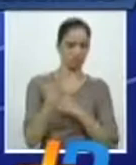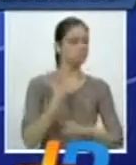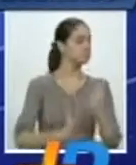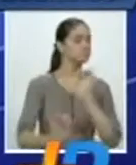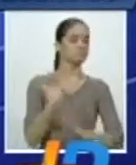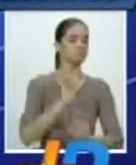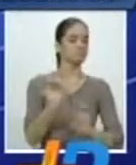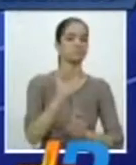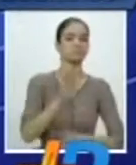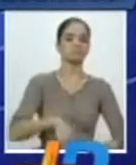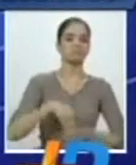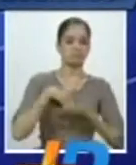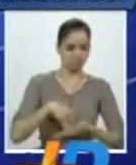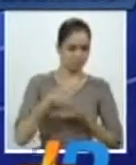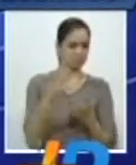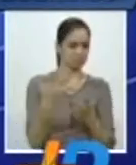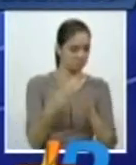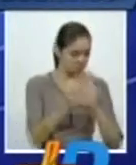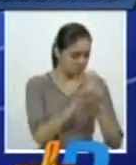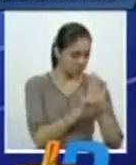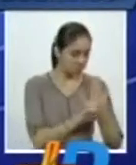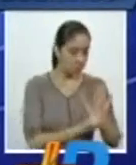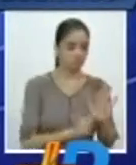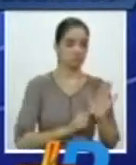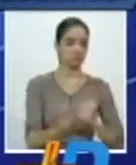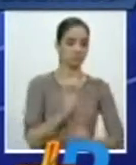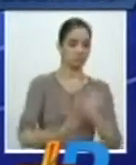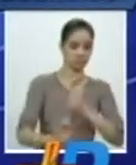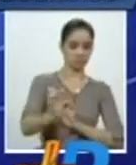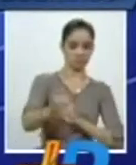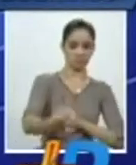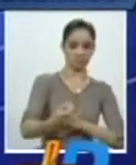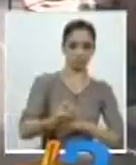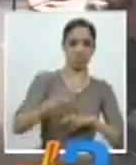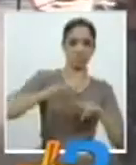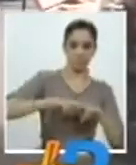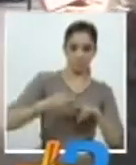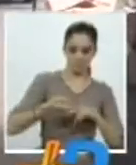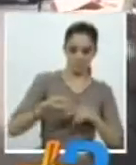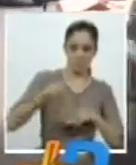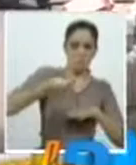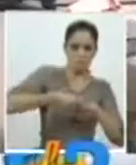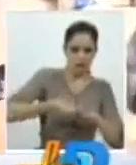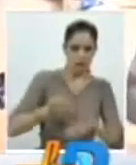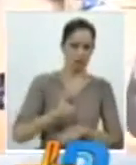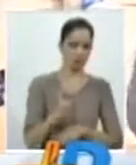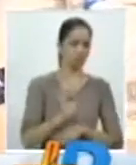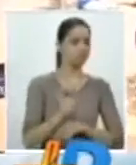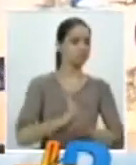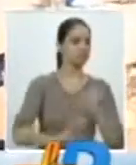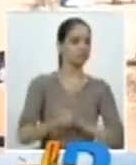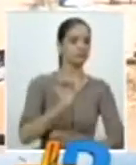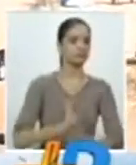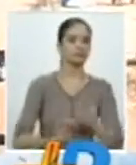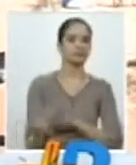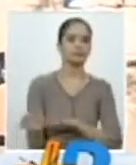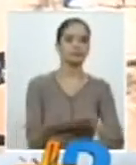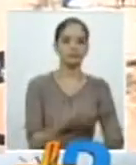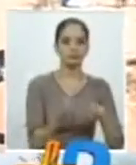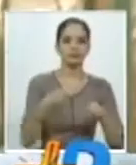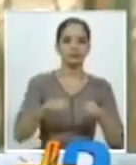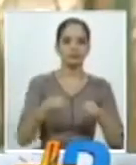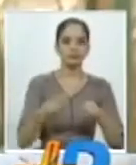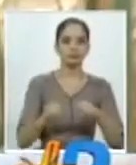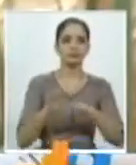y dejaron claro que acudirán a todos los medios legales para evitar las sanciones. como un abuso calificaron los motociclistas la